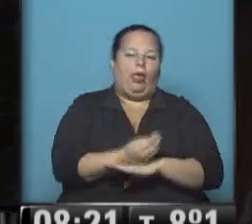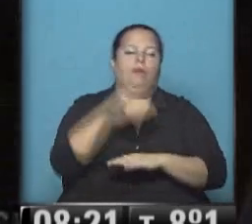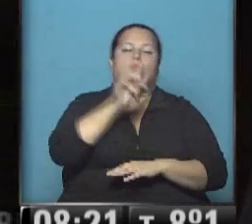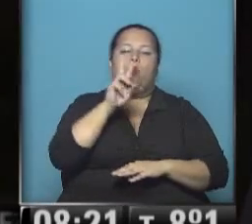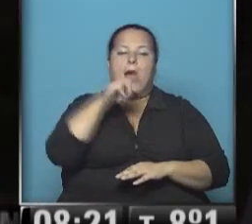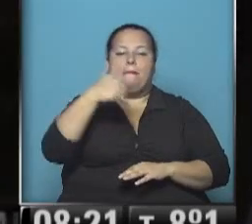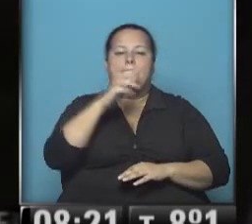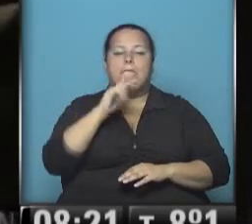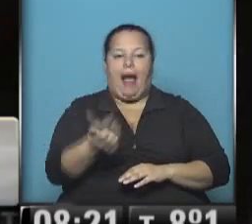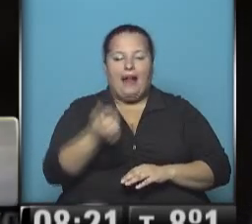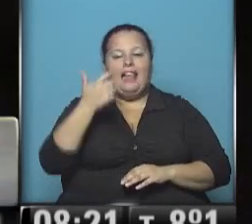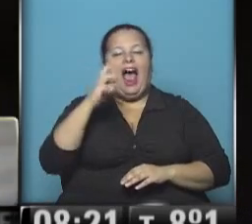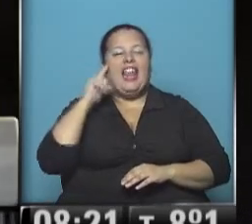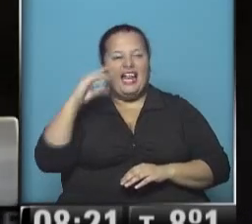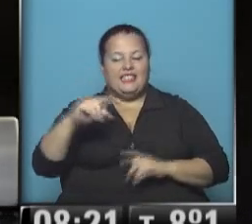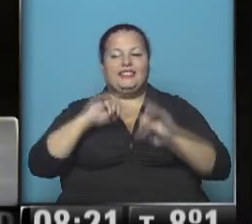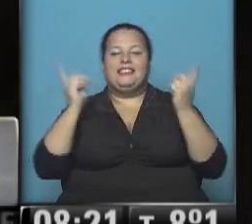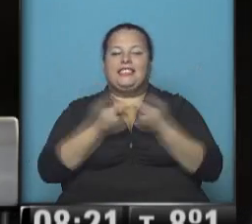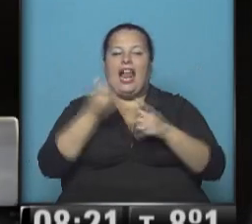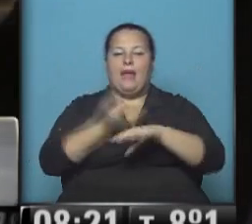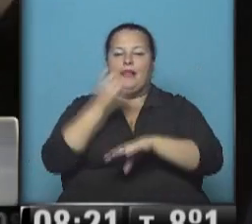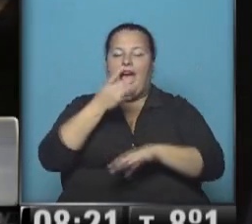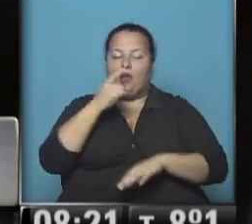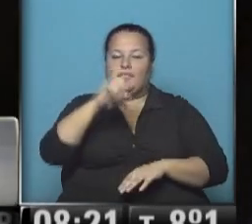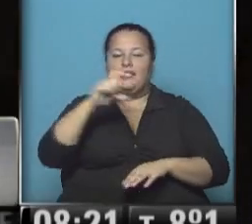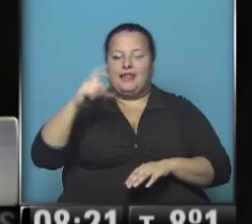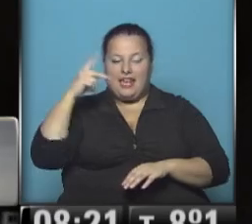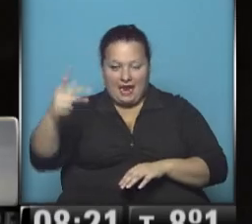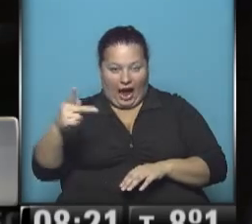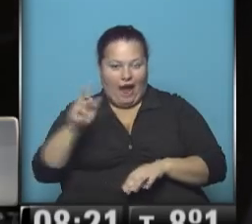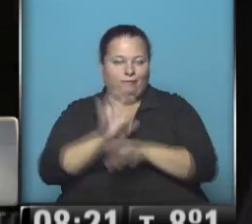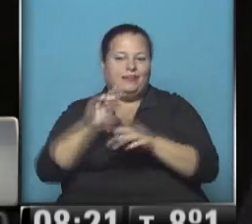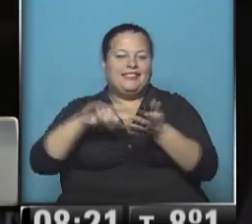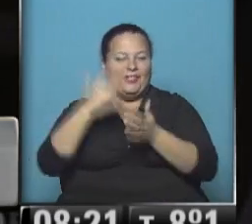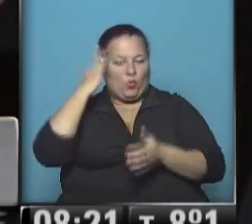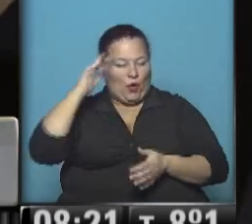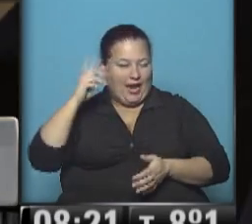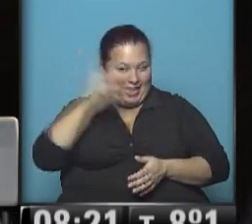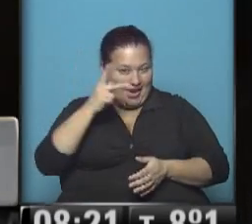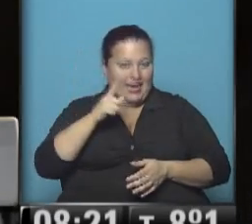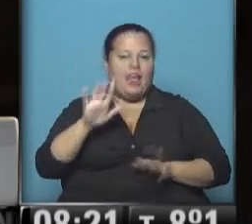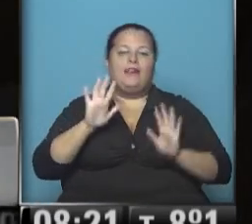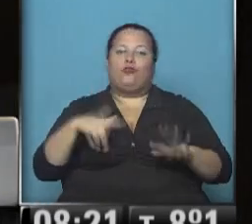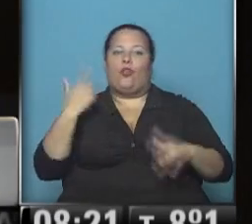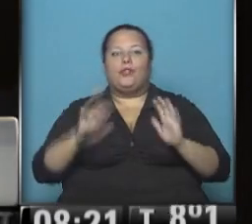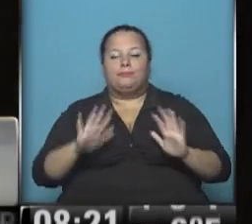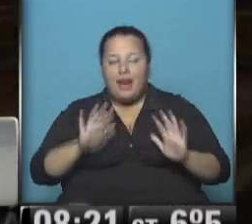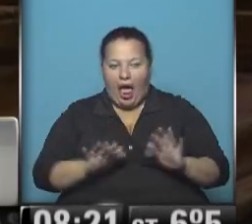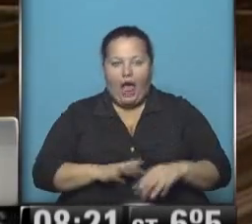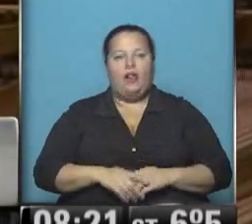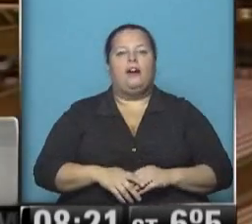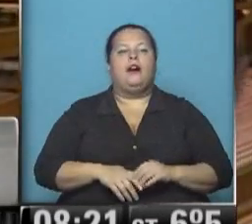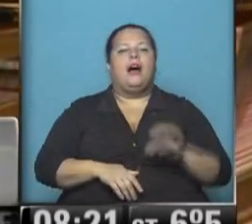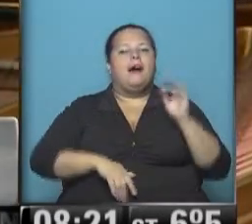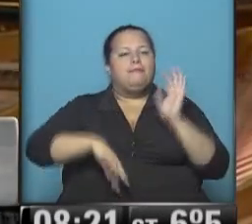Marta Argerich en la Sala Ballena Azul del CCK. Un evento que además fue esperadísimo. Hubo más